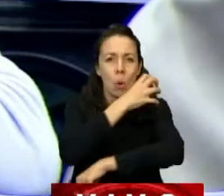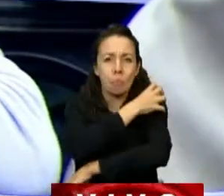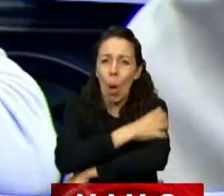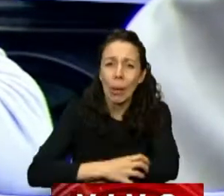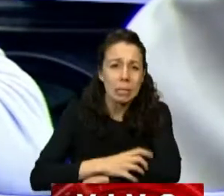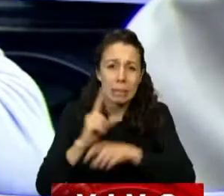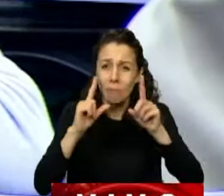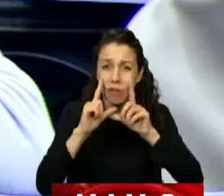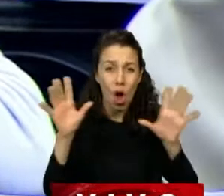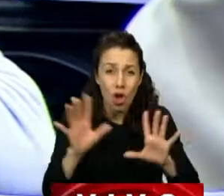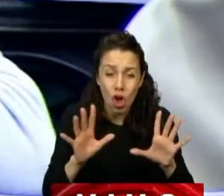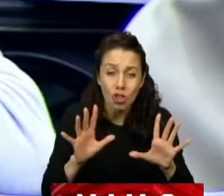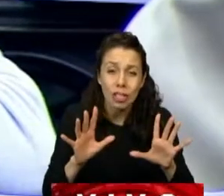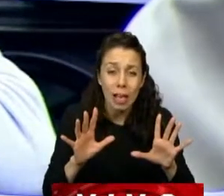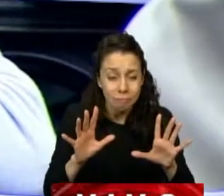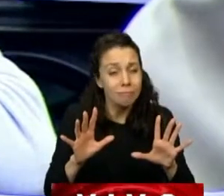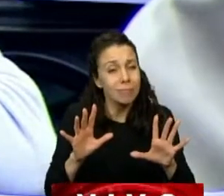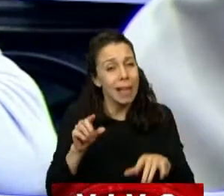podría decir que